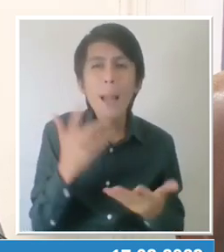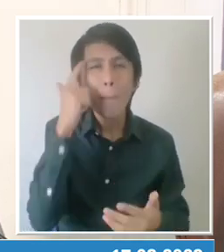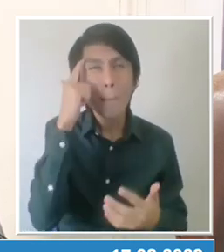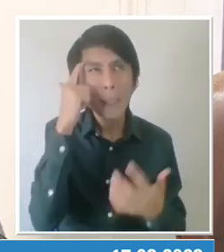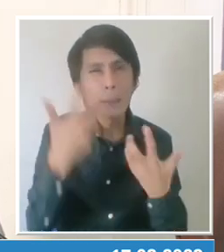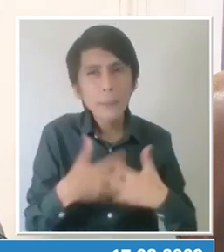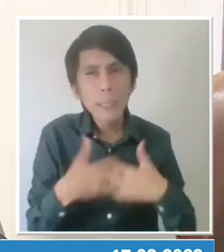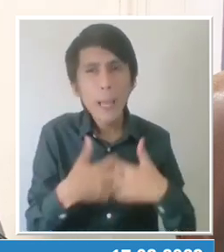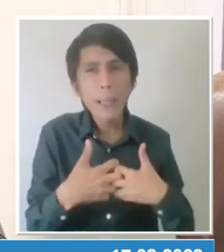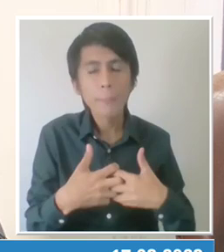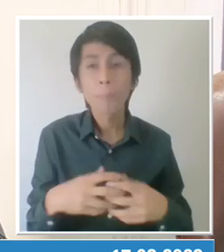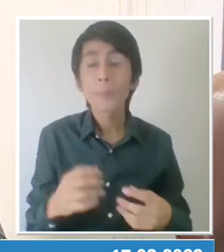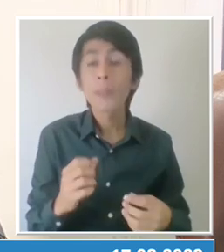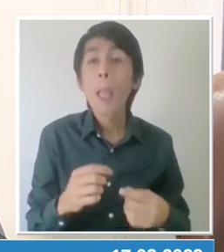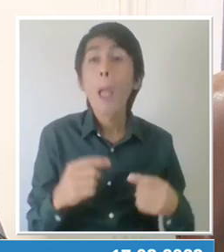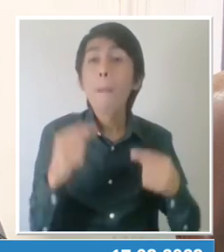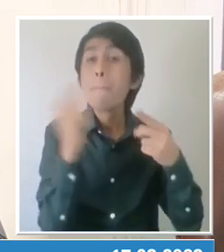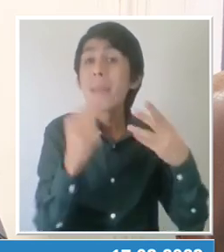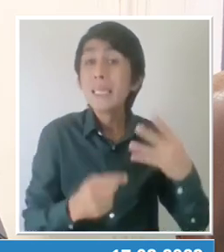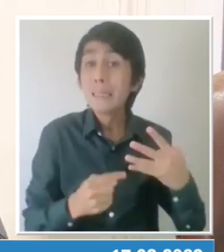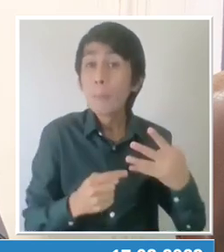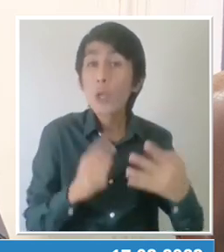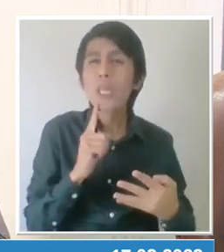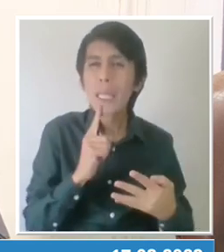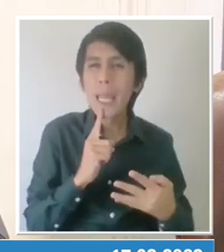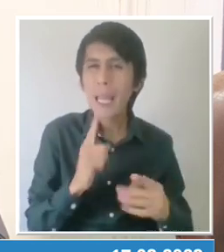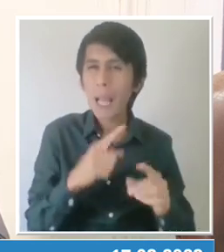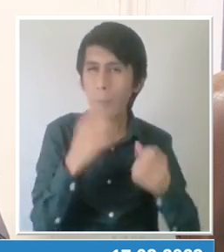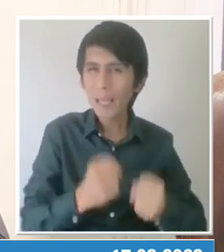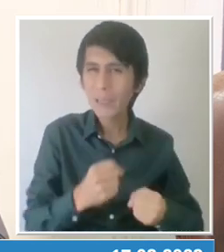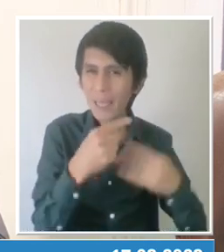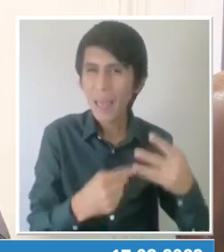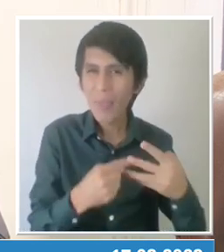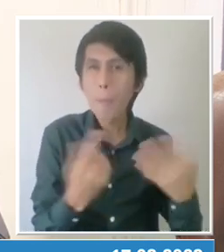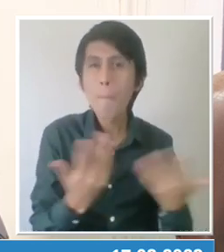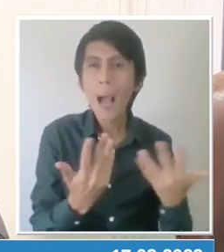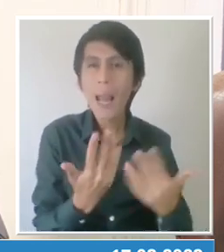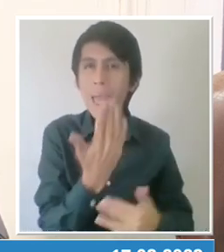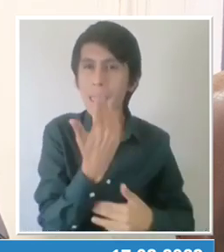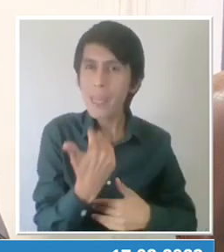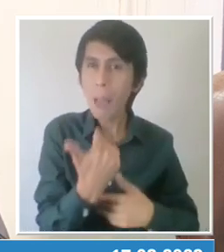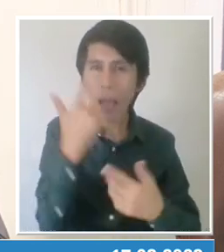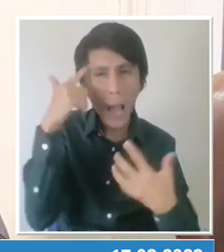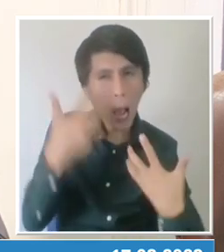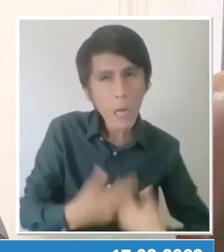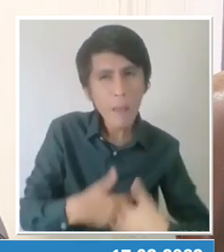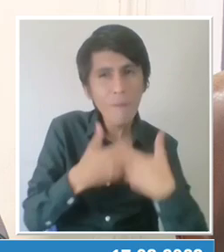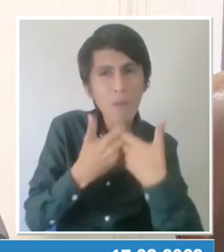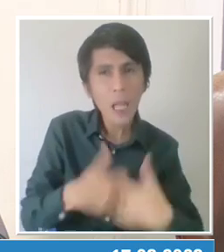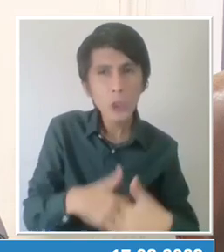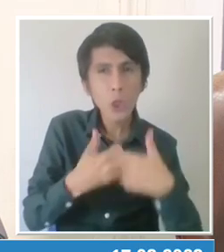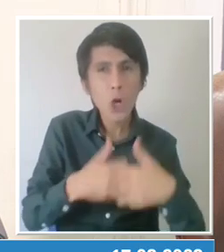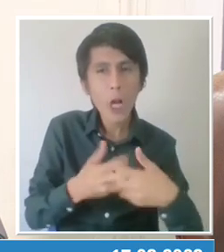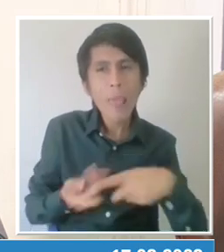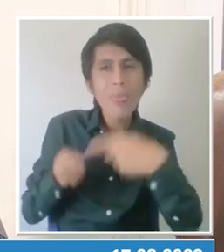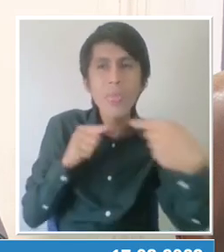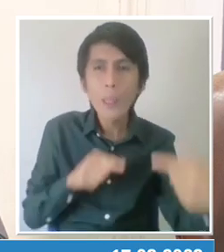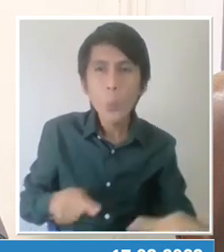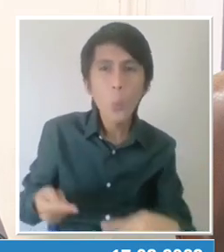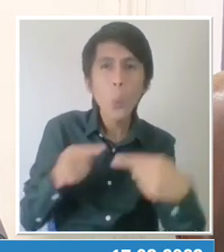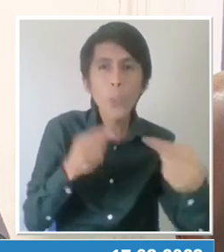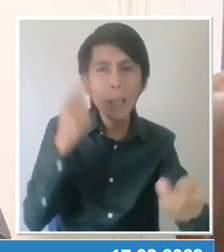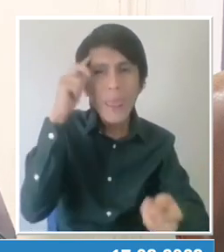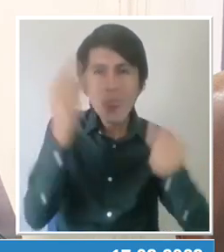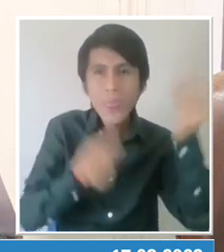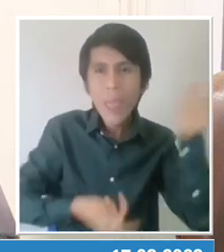capacidad convocante a reflexionar, a discutir, a intercambiar ideas con la intención